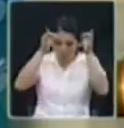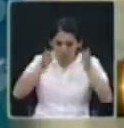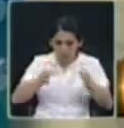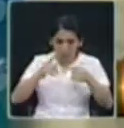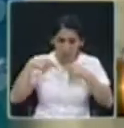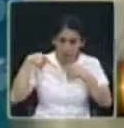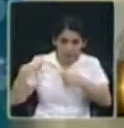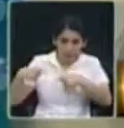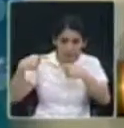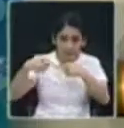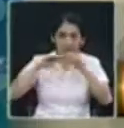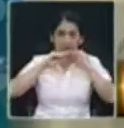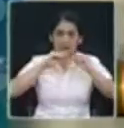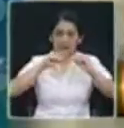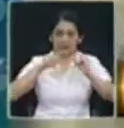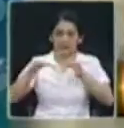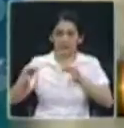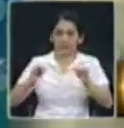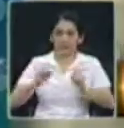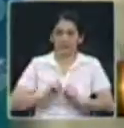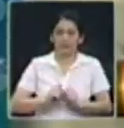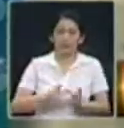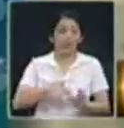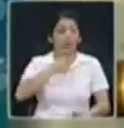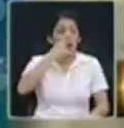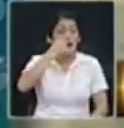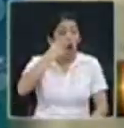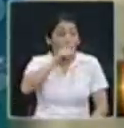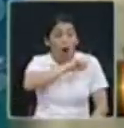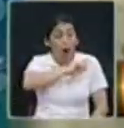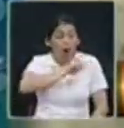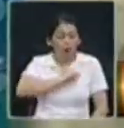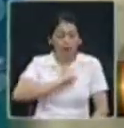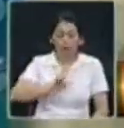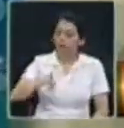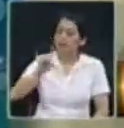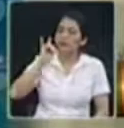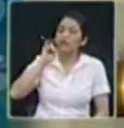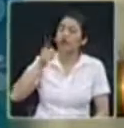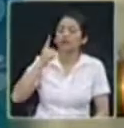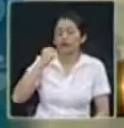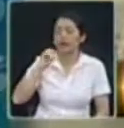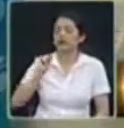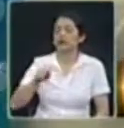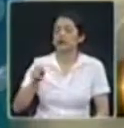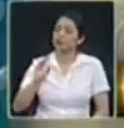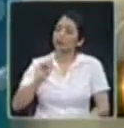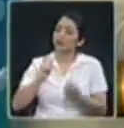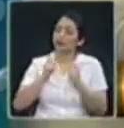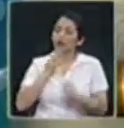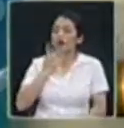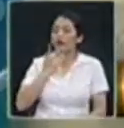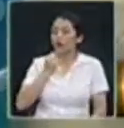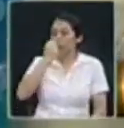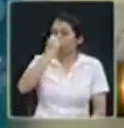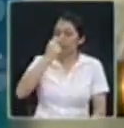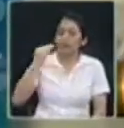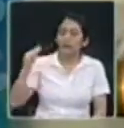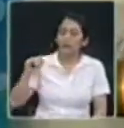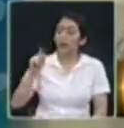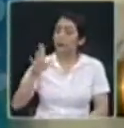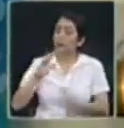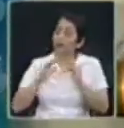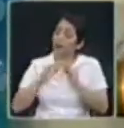niños que les decimos, el niño no llora, la niña viste de rosado y ayuda a las tareas de la casa, el niño, pues cuando le mandamos